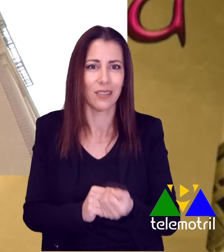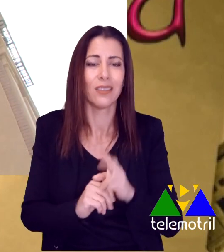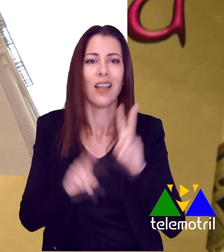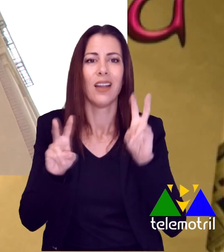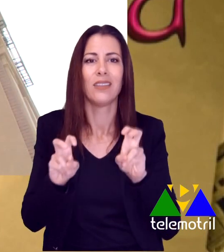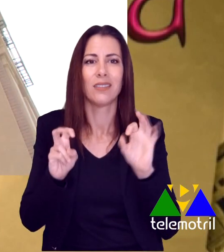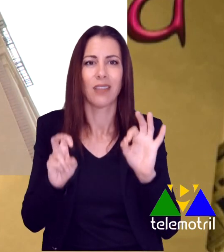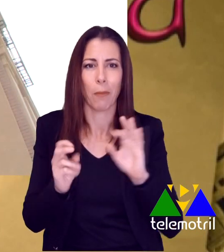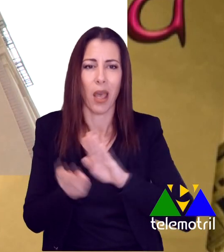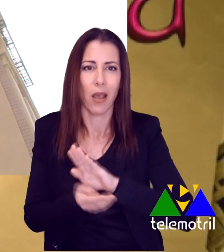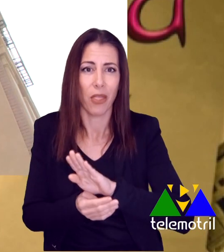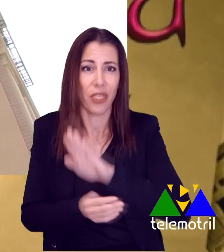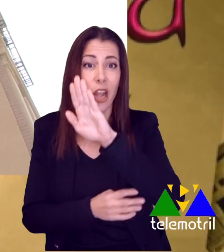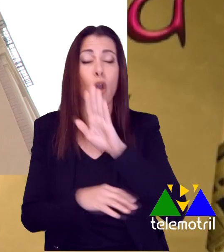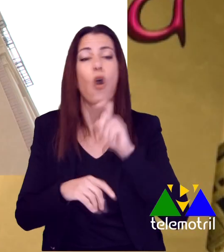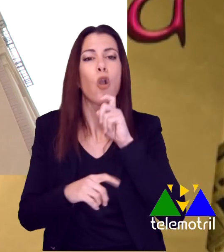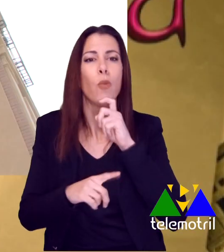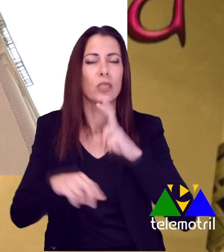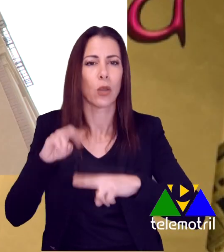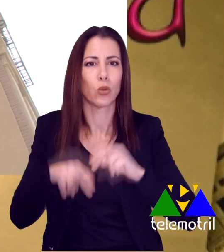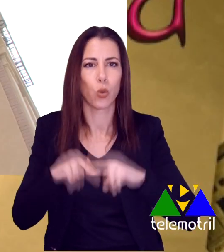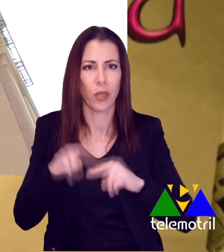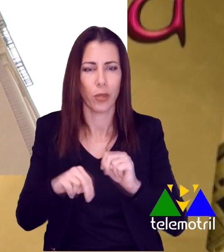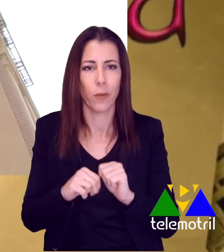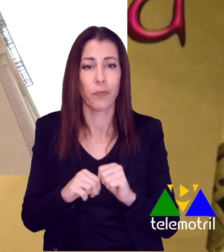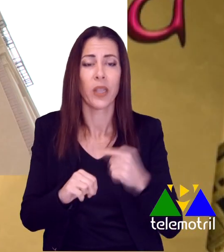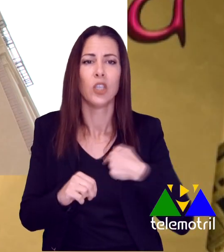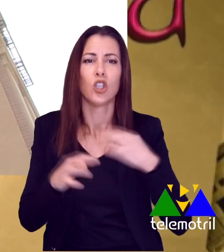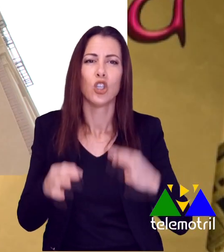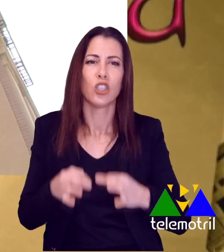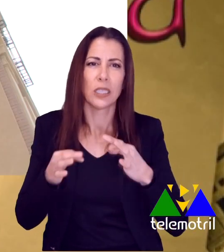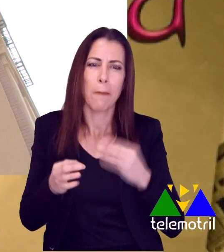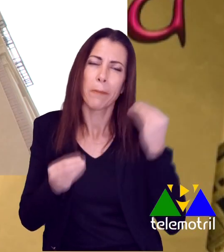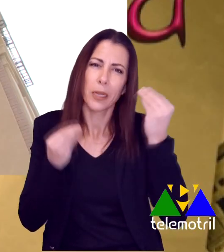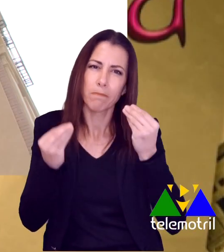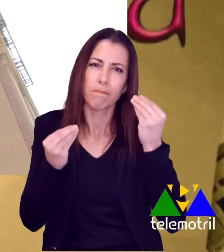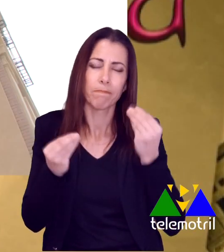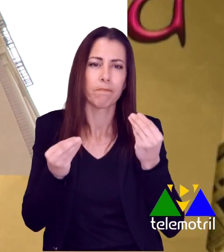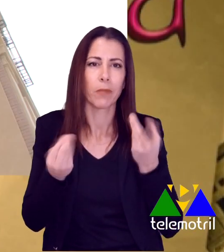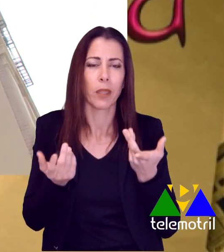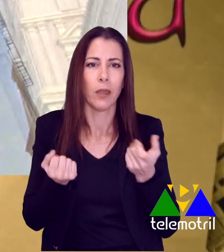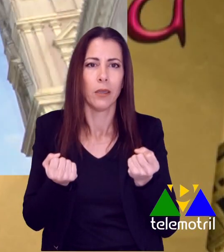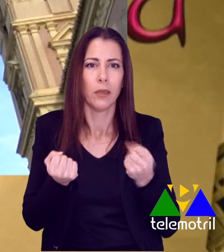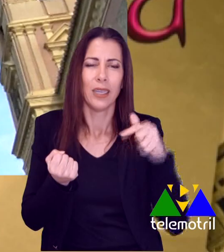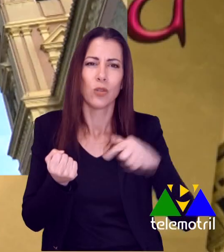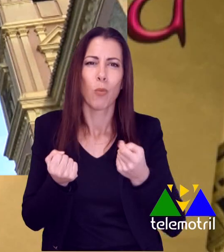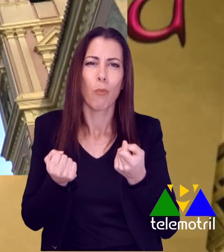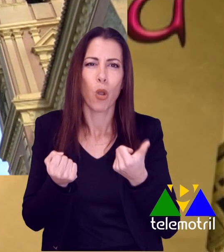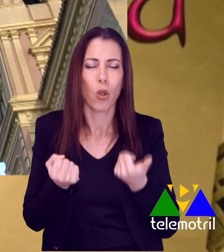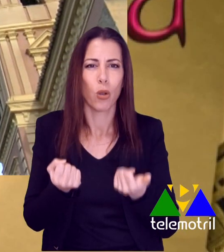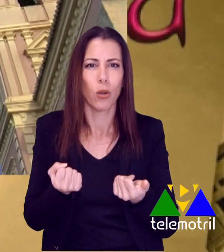tema del cerro, ¿no? Cómo está construido. Y yo siempre planteo, esto está un